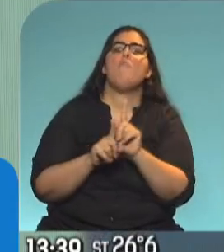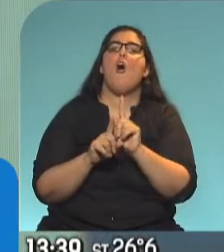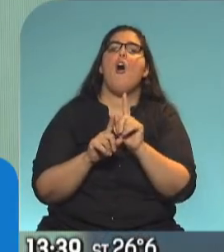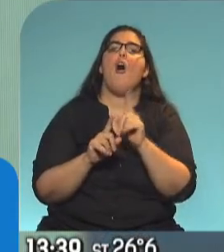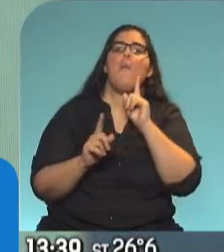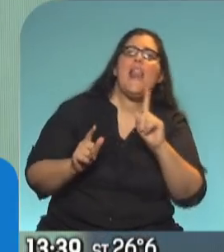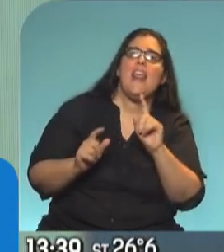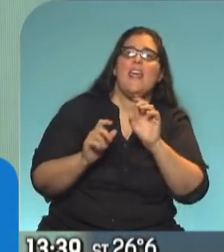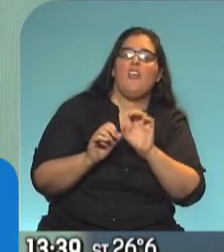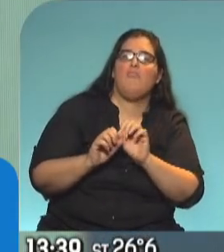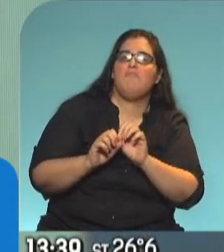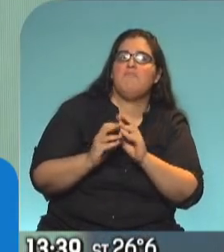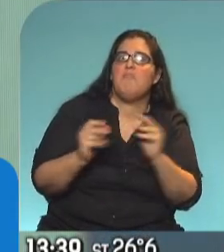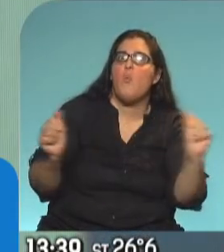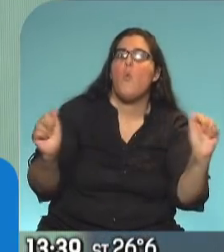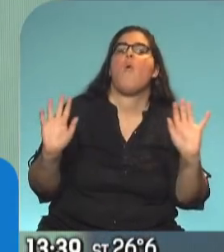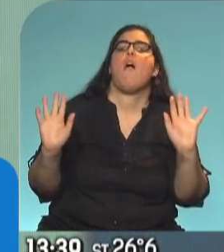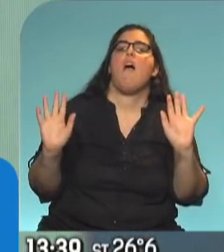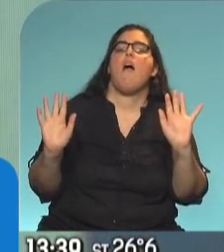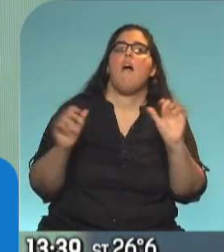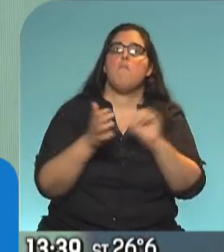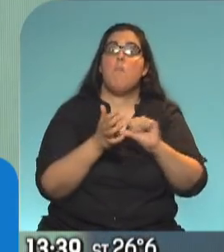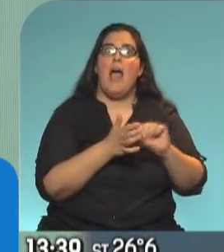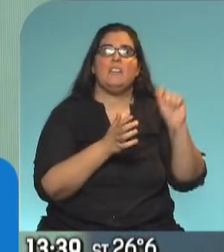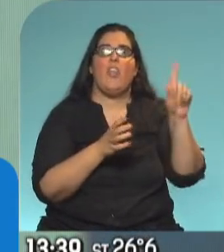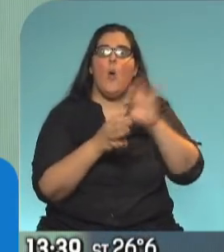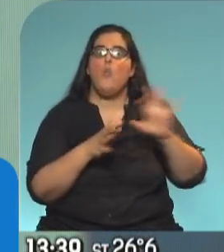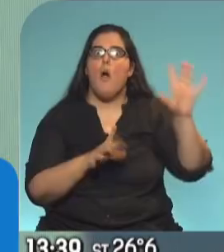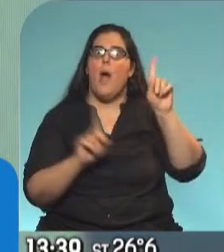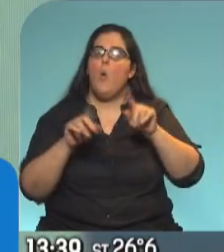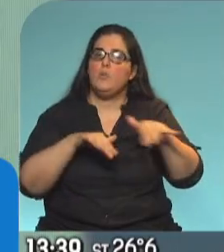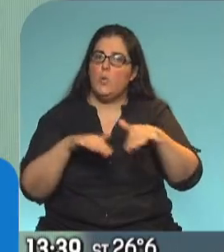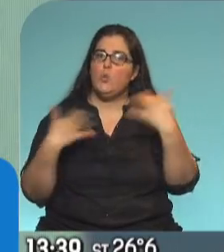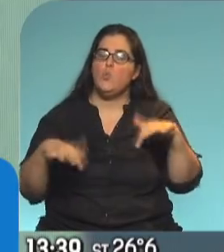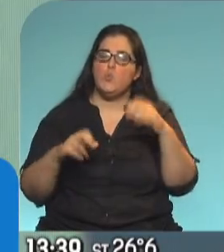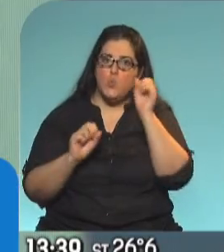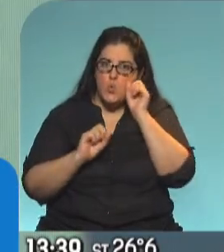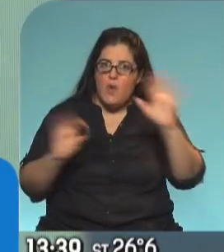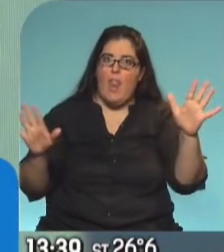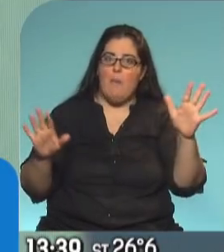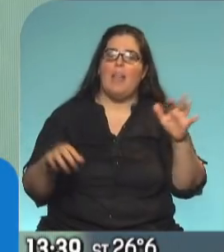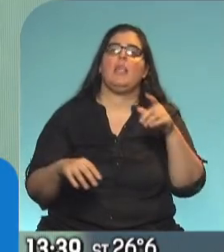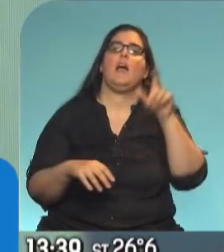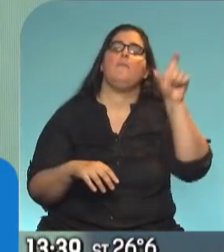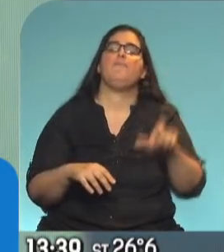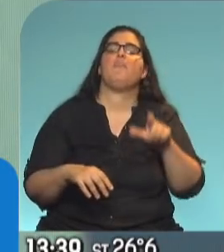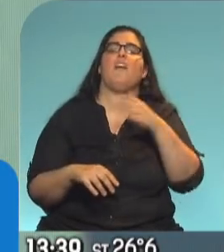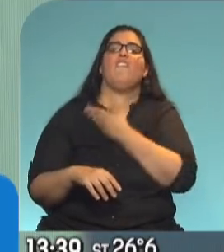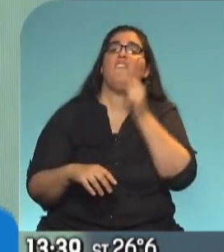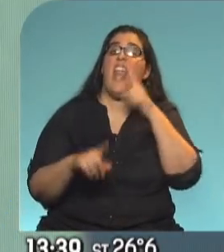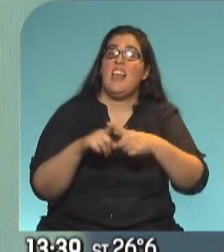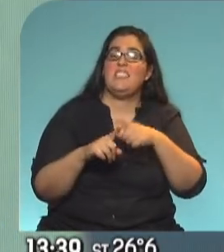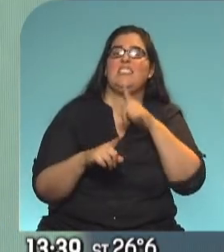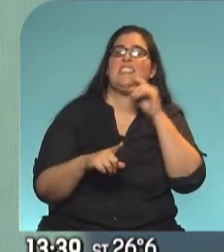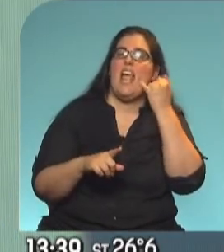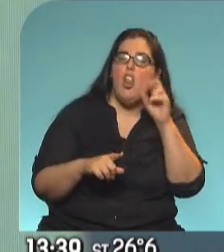el riesgo de un rebrote de coronavirus, los países europeos están en una situación, en algunos casos, dramática. Félix Taylor nos va a leer unas placas en donde vemos